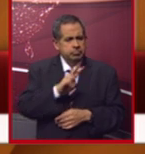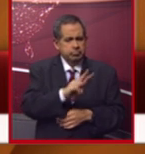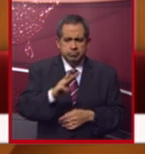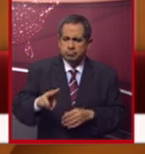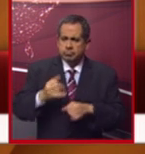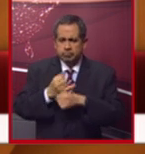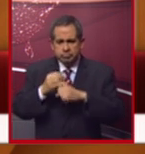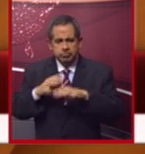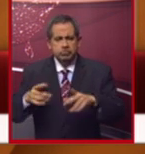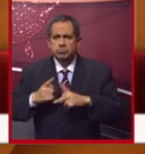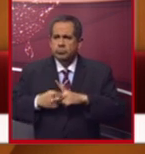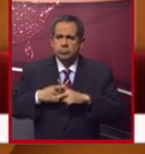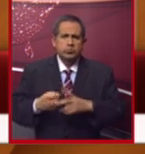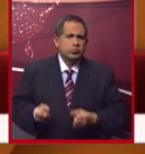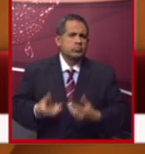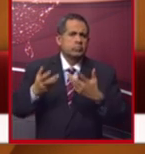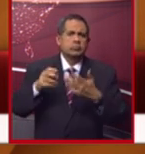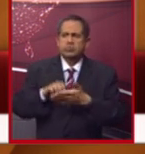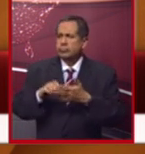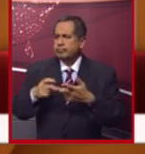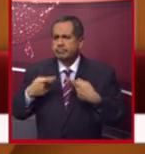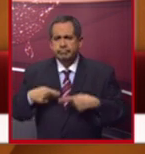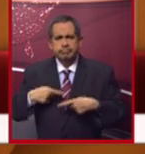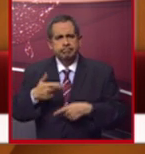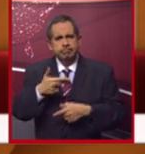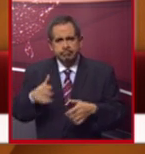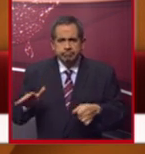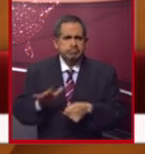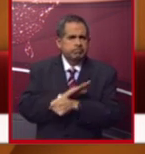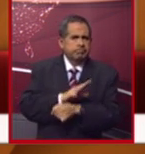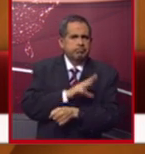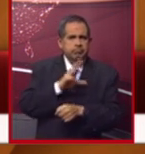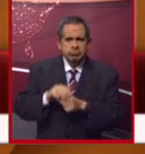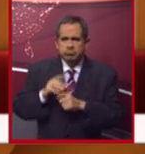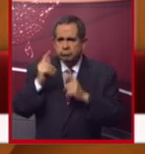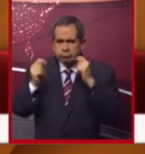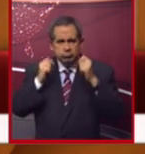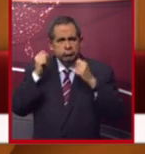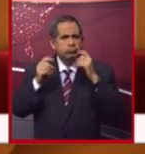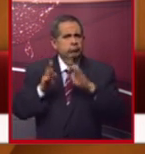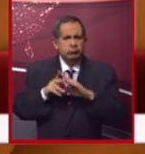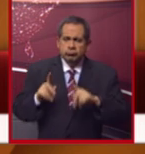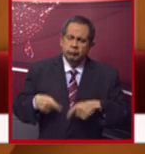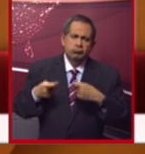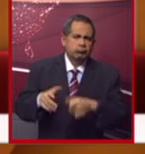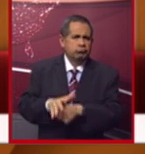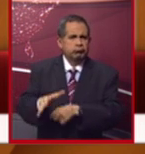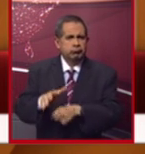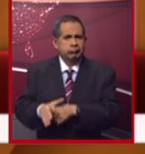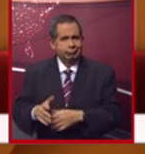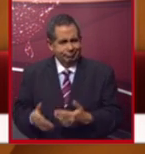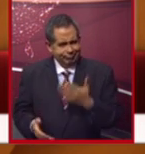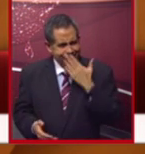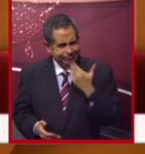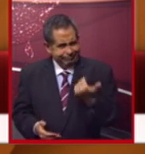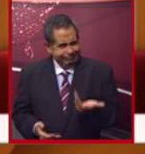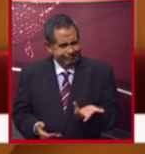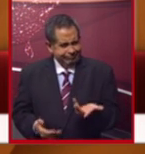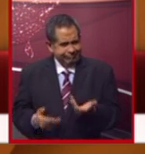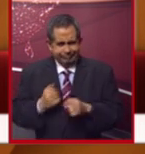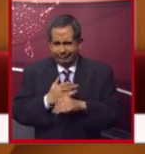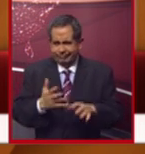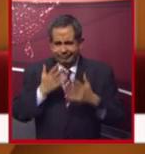información respecto a las estadísticas de ocupación hotelera y prestadores de servicios turísticos, especialmente ahora que el impulso al turismo